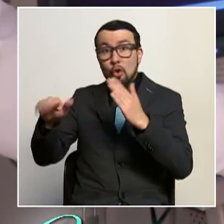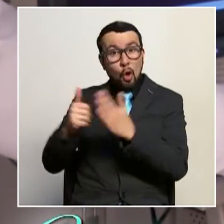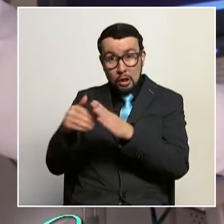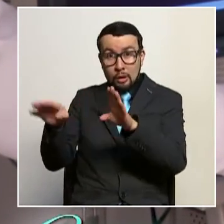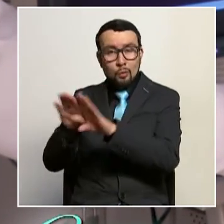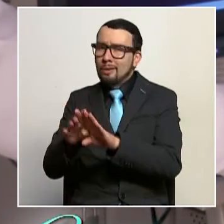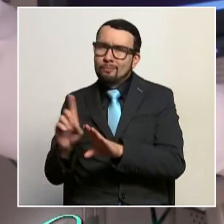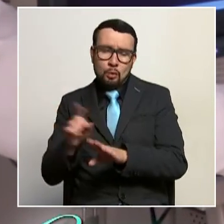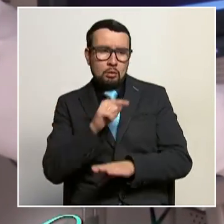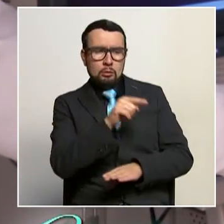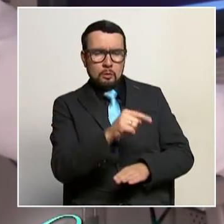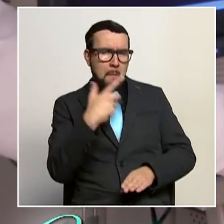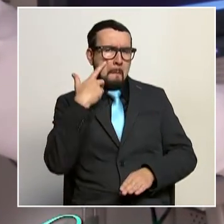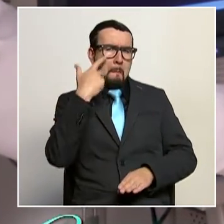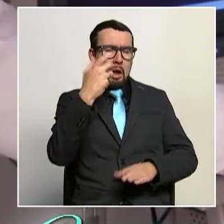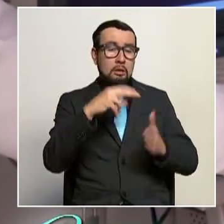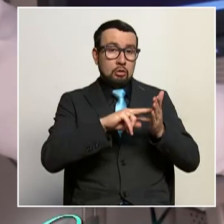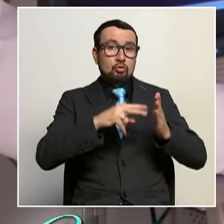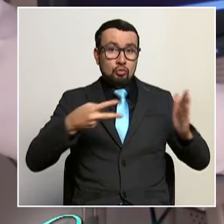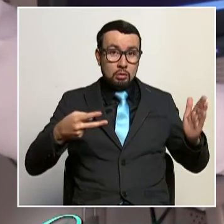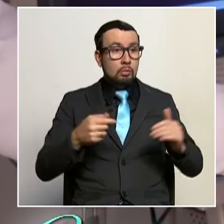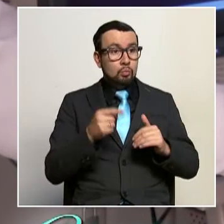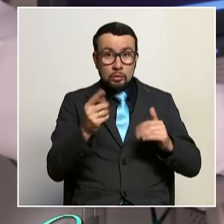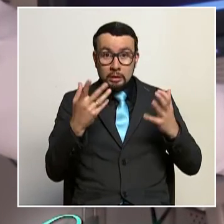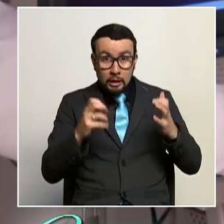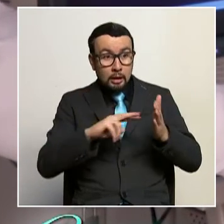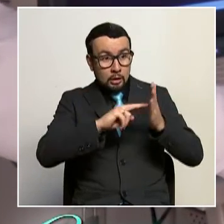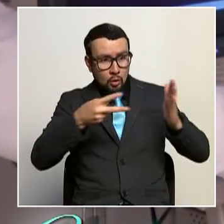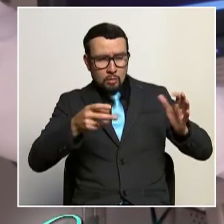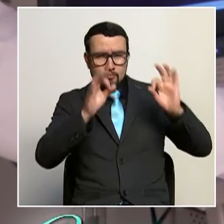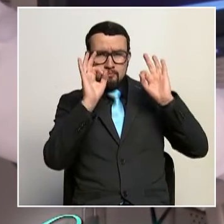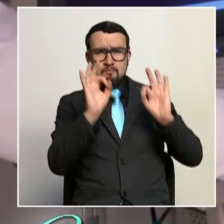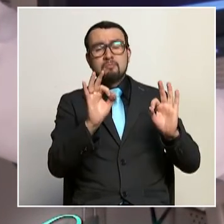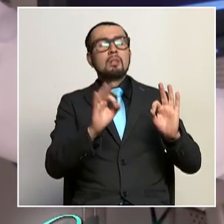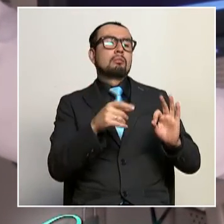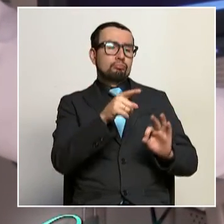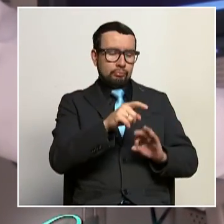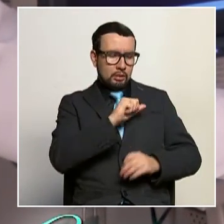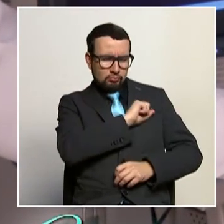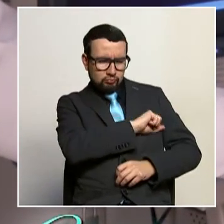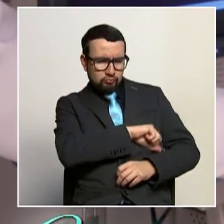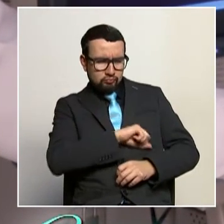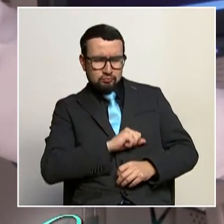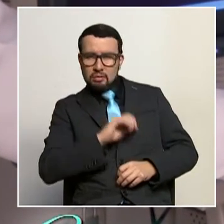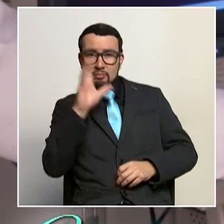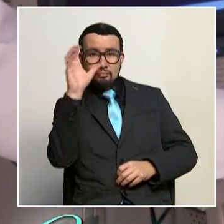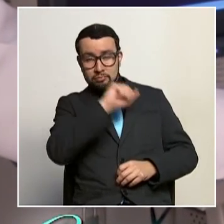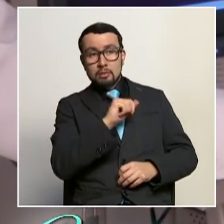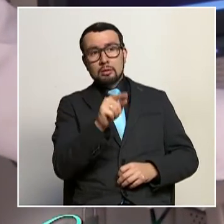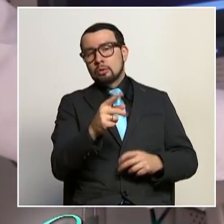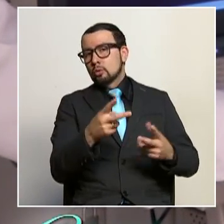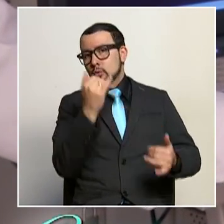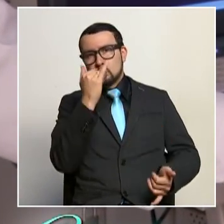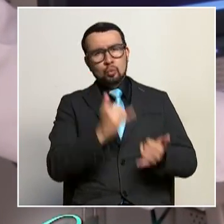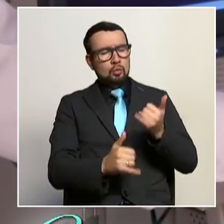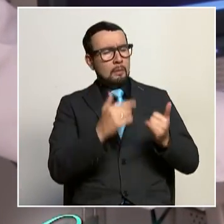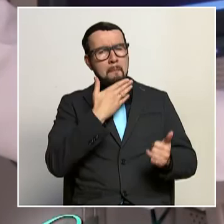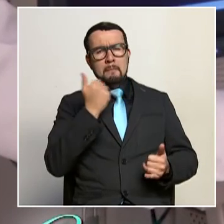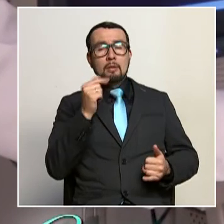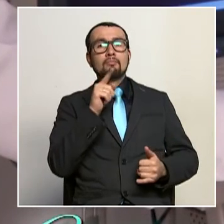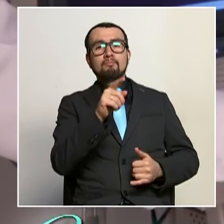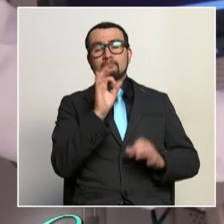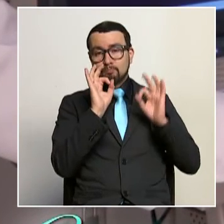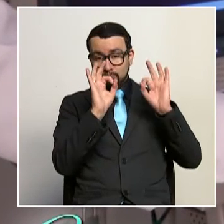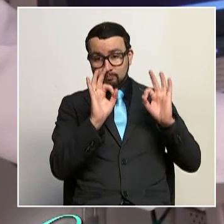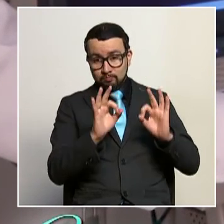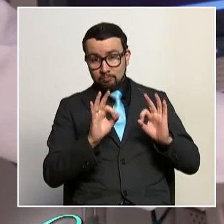resolución, obviamente si uno quiere hacer buenos diagnósticos debe tener equipo actualizado de última generación